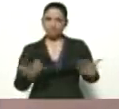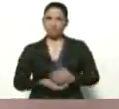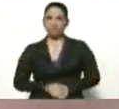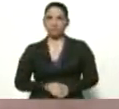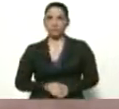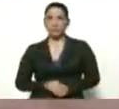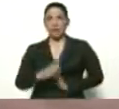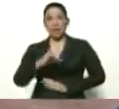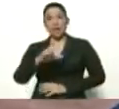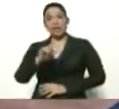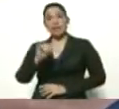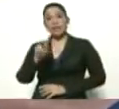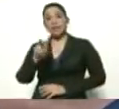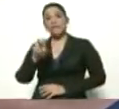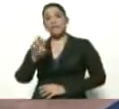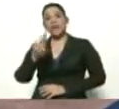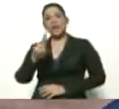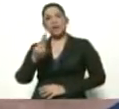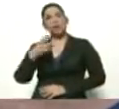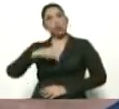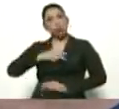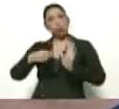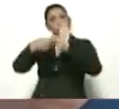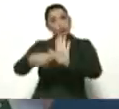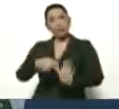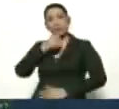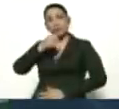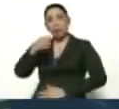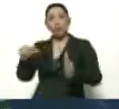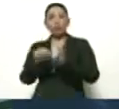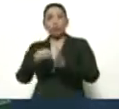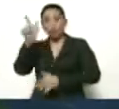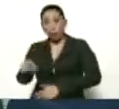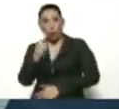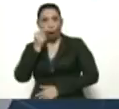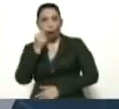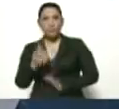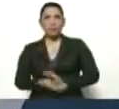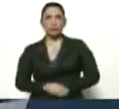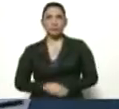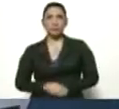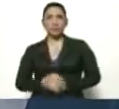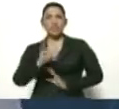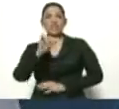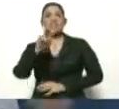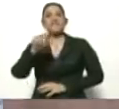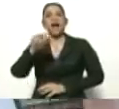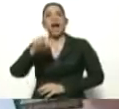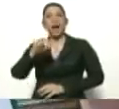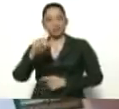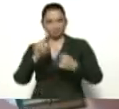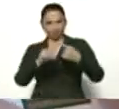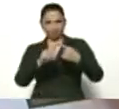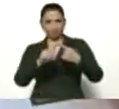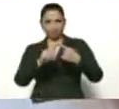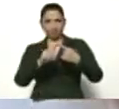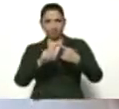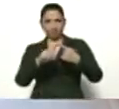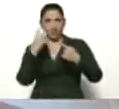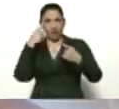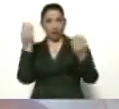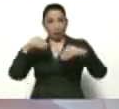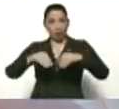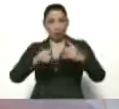clíver alcalá cordones vamos a mostrar testimonio también donde este señor que está aquí iván simonovis en complicidad con el